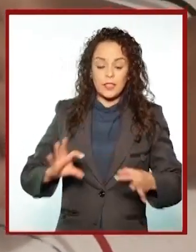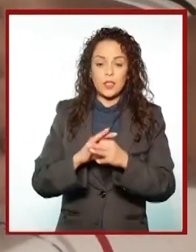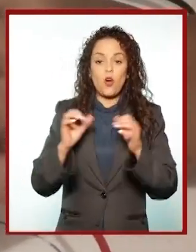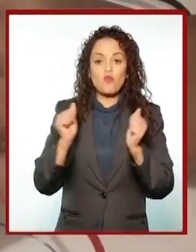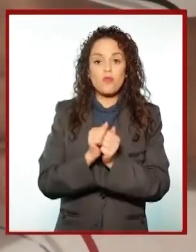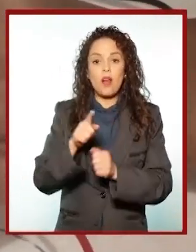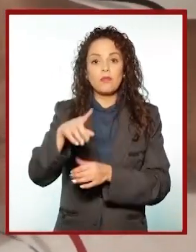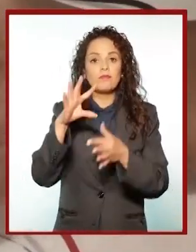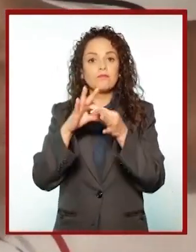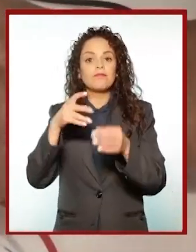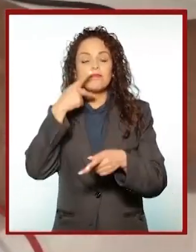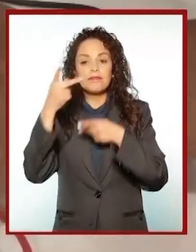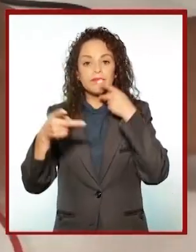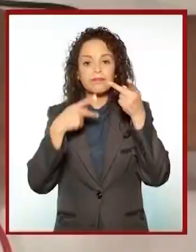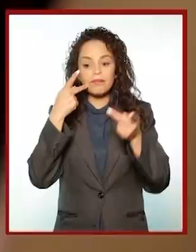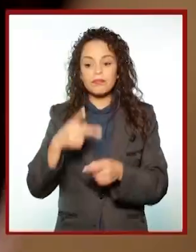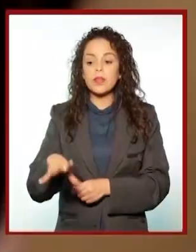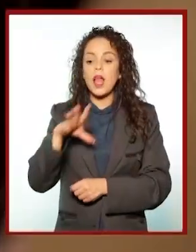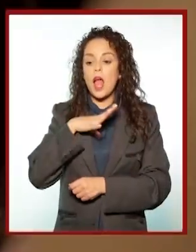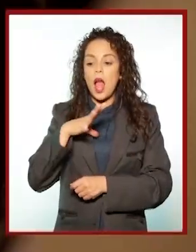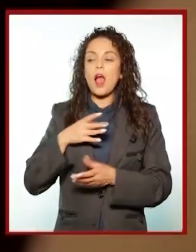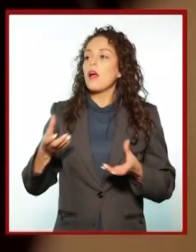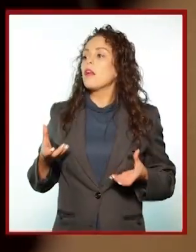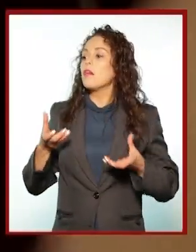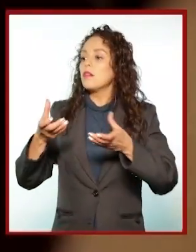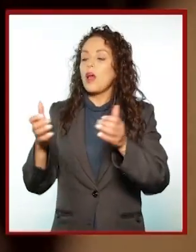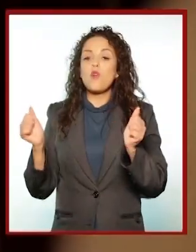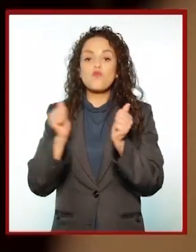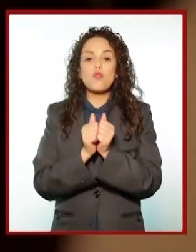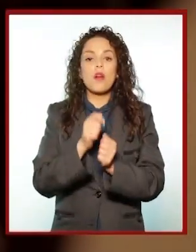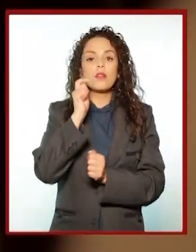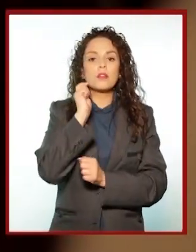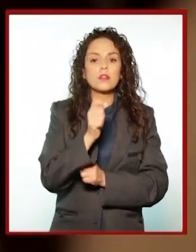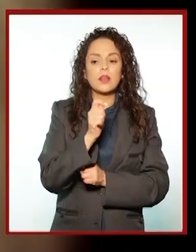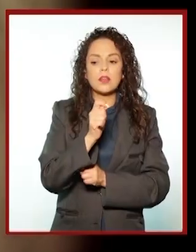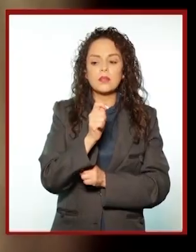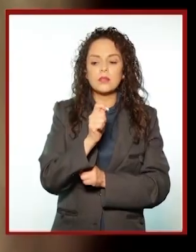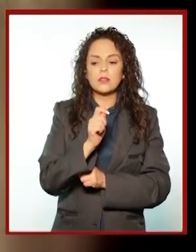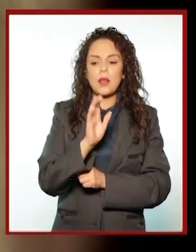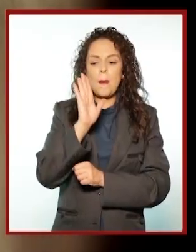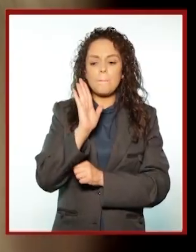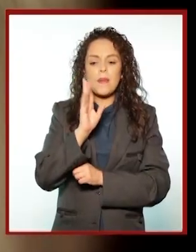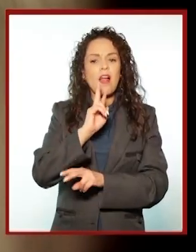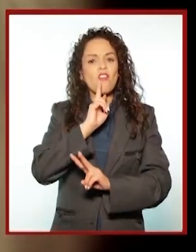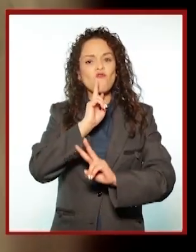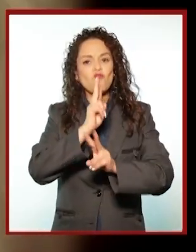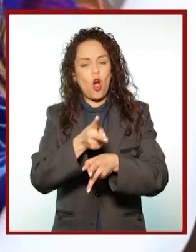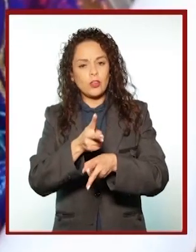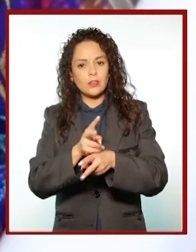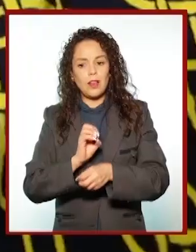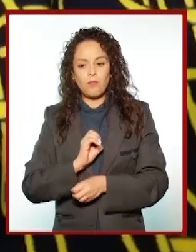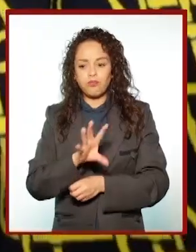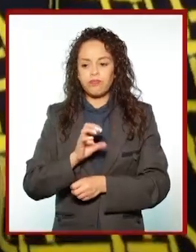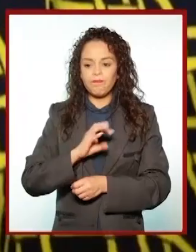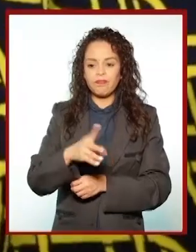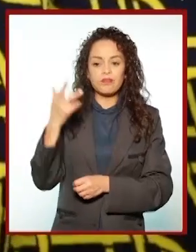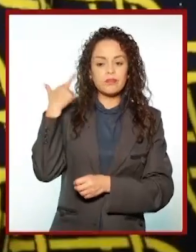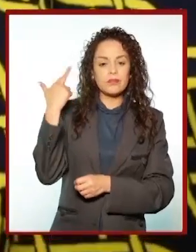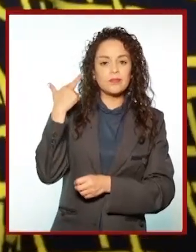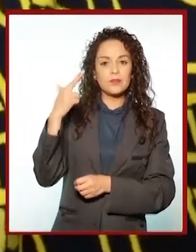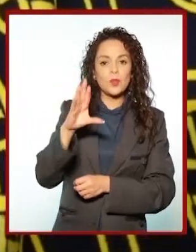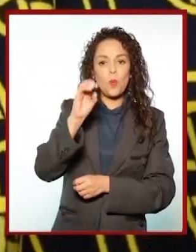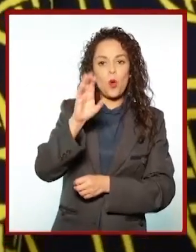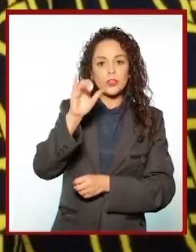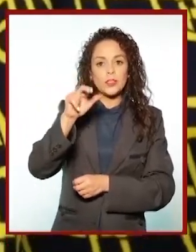compartidos y los amplifica en el espacio público a través de una serie como de sintetizadores de voz